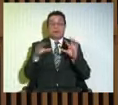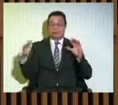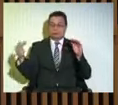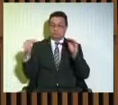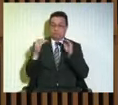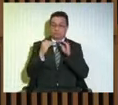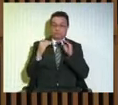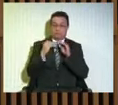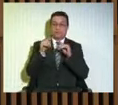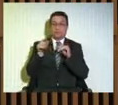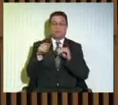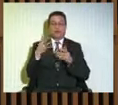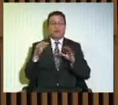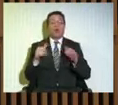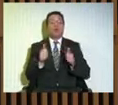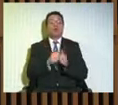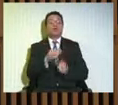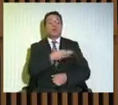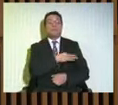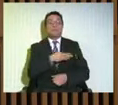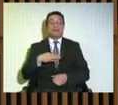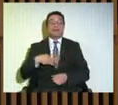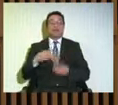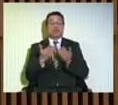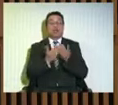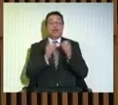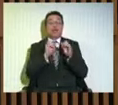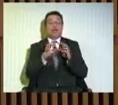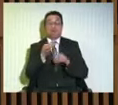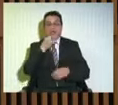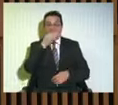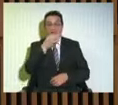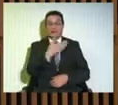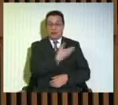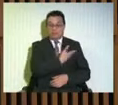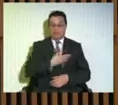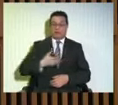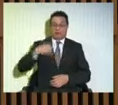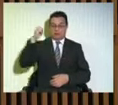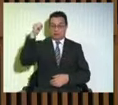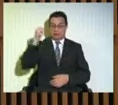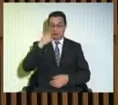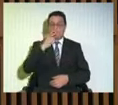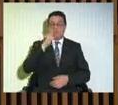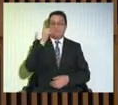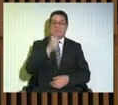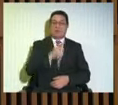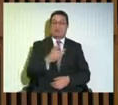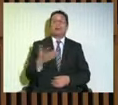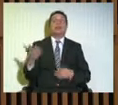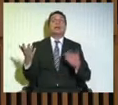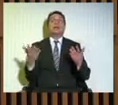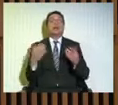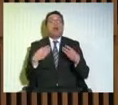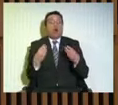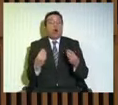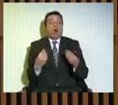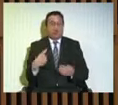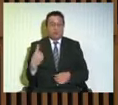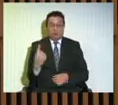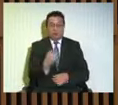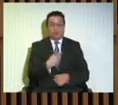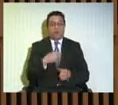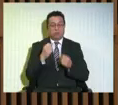con aquello que el Ministerio de Educación nos señala y el Presidente de la República nos señala. ¿Cómo tenemos la capacidad